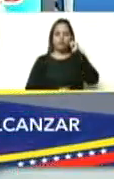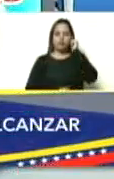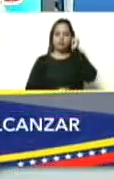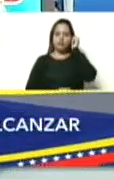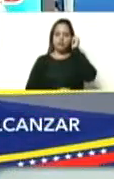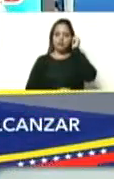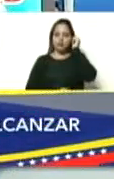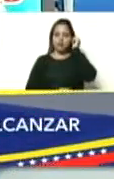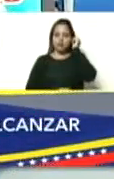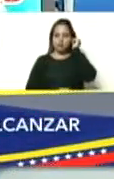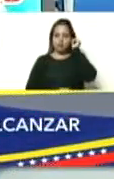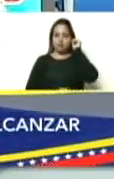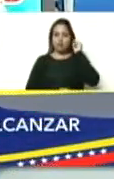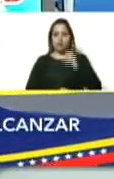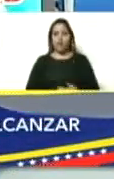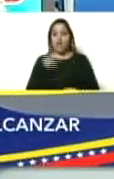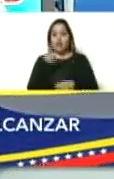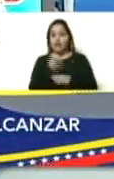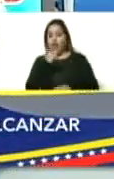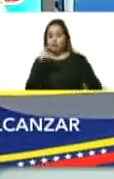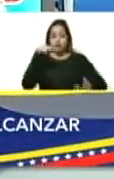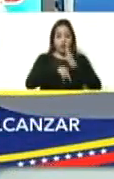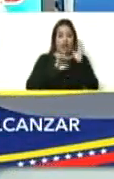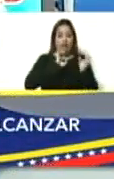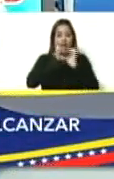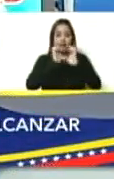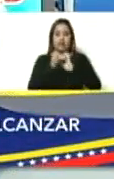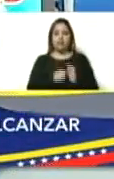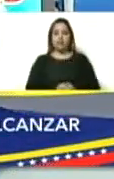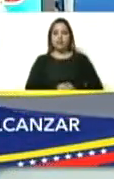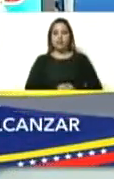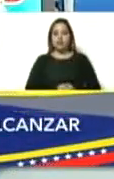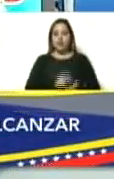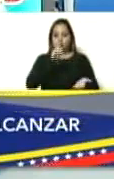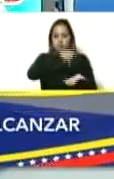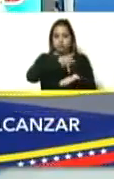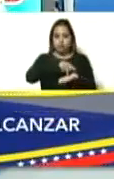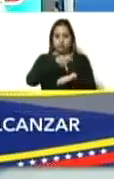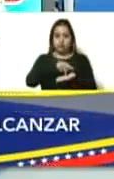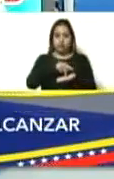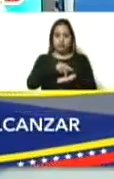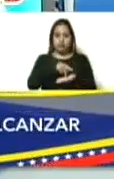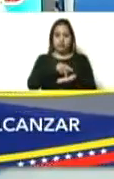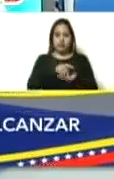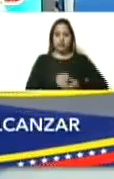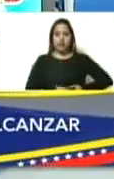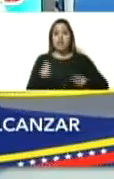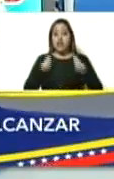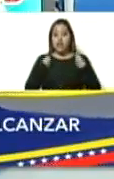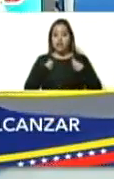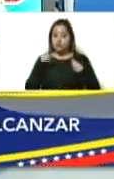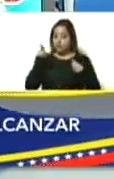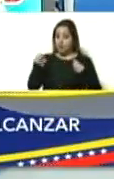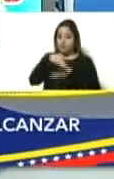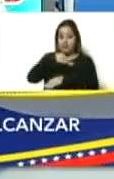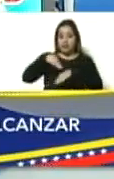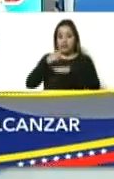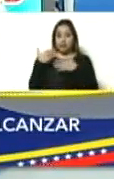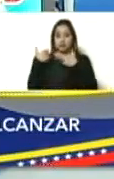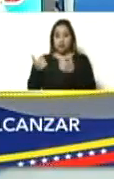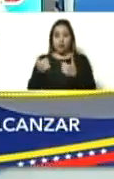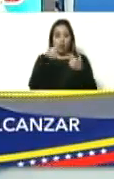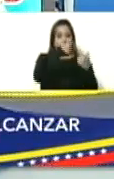tiene que estar imbuido en una profunda ética. Y los protagonistas de su existencia, señora ministra,